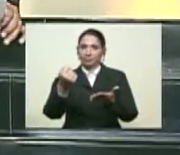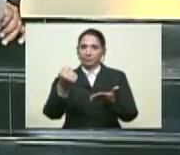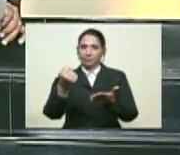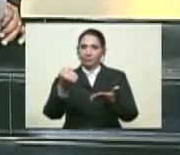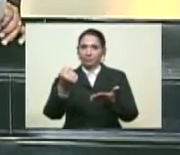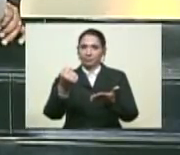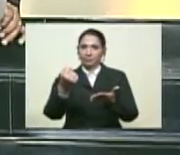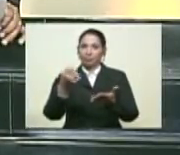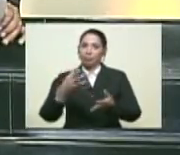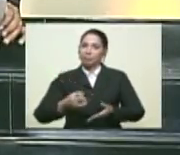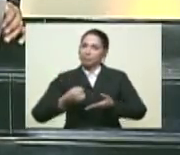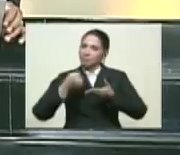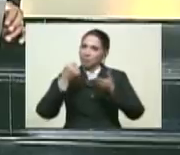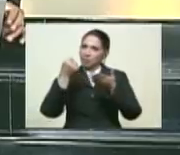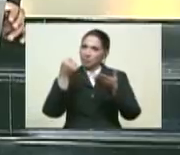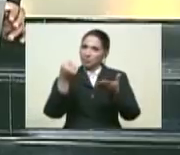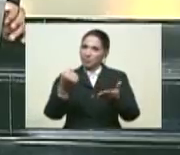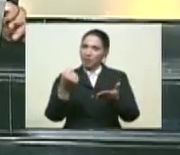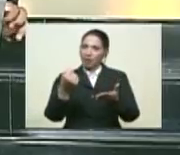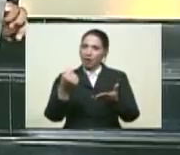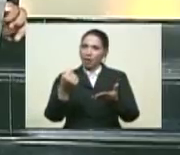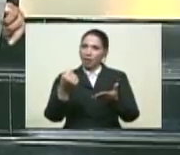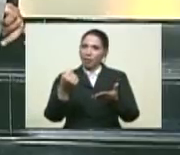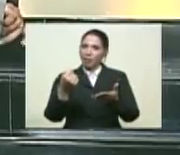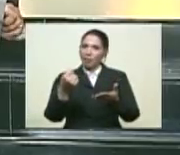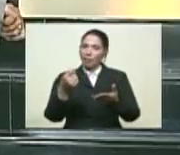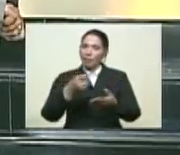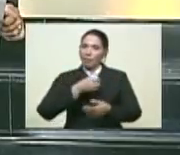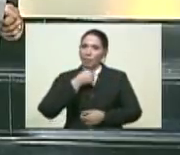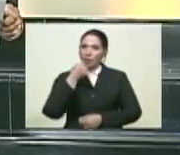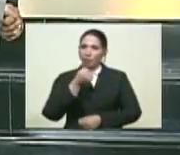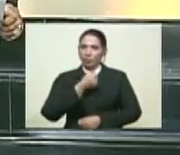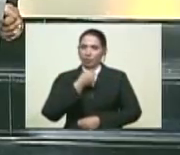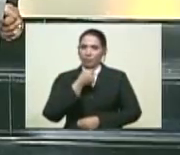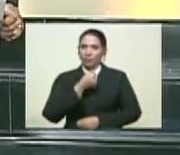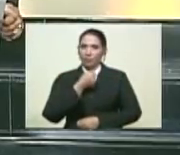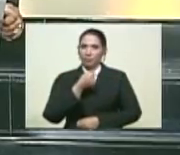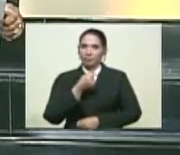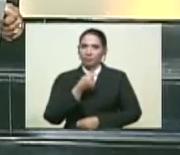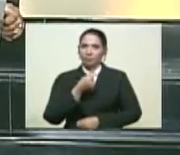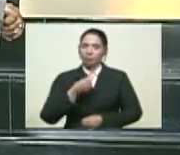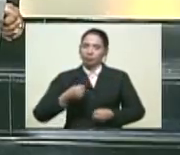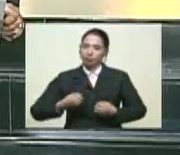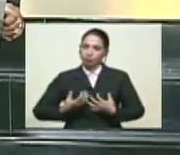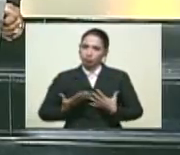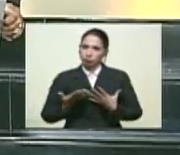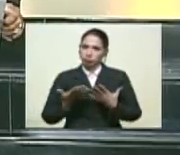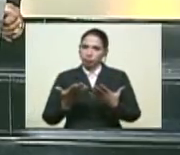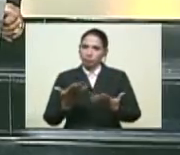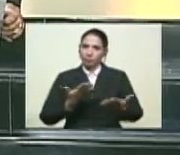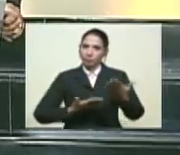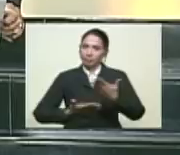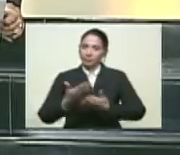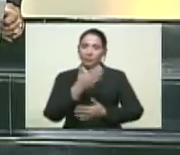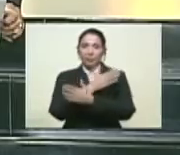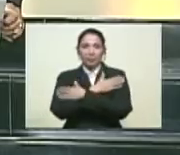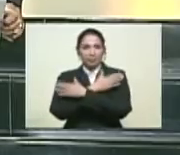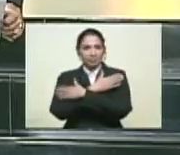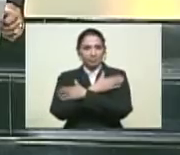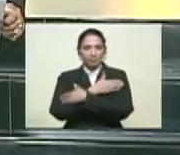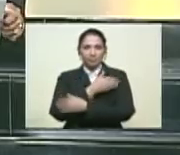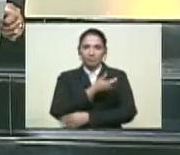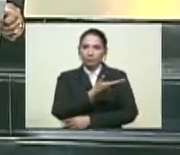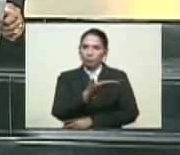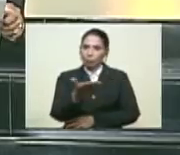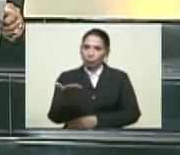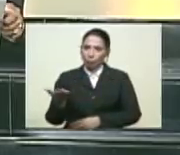premiados y premiadas del Premio Nacional de Periodismo, les transmito mis felicitaciones públicas a todos, a